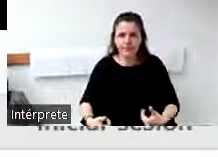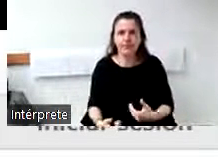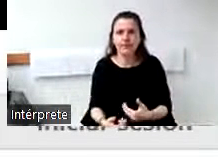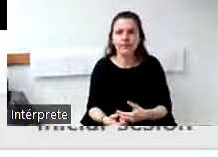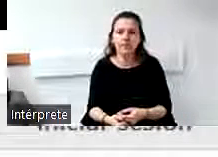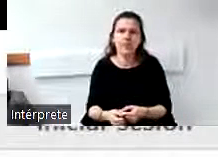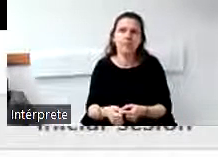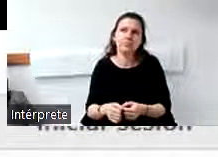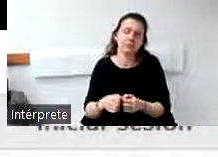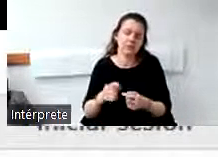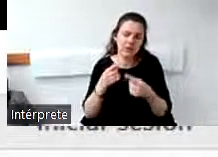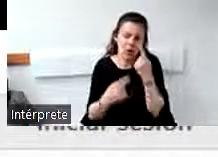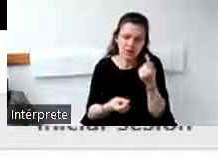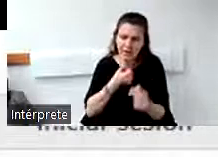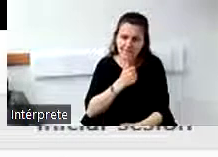no adecuadas,